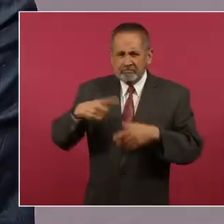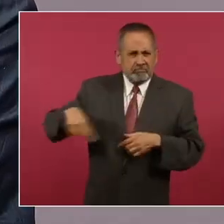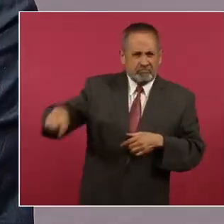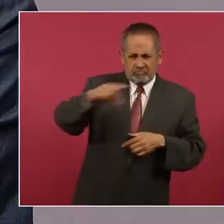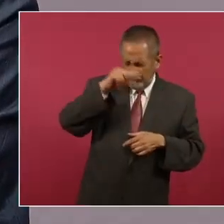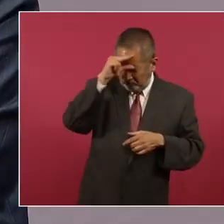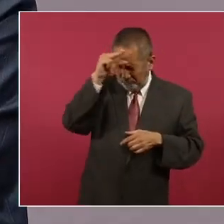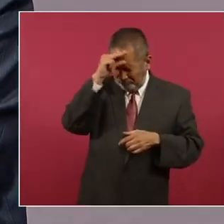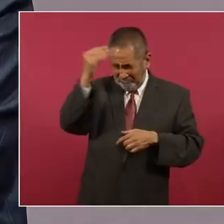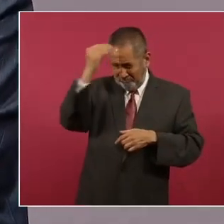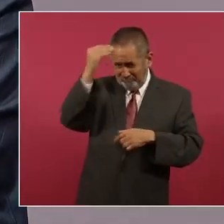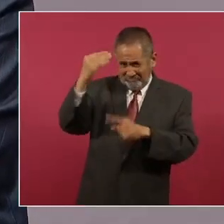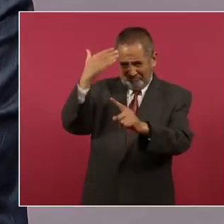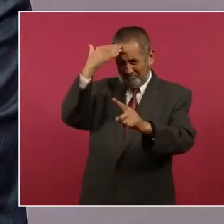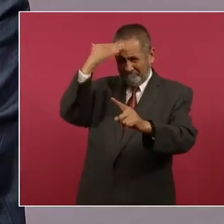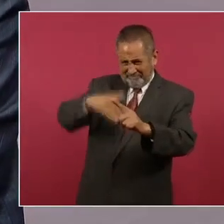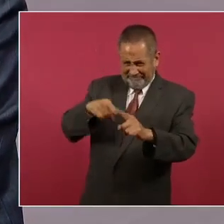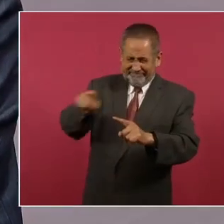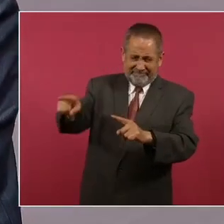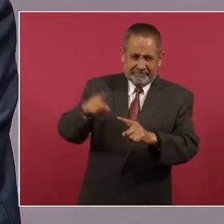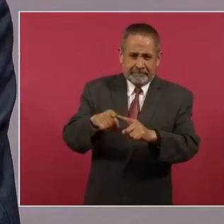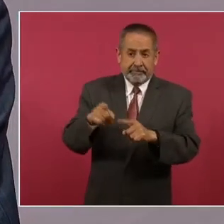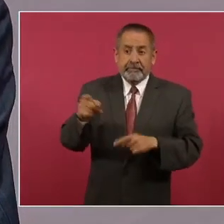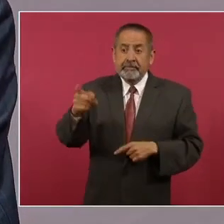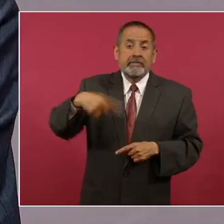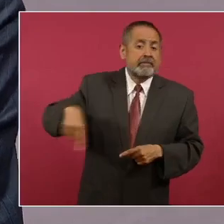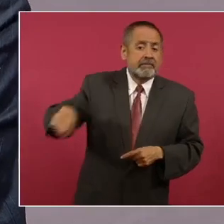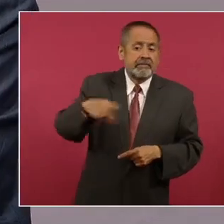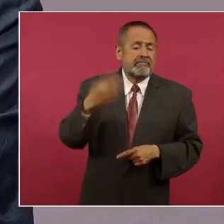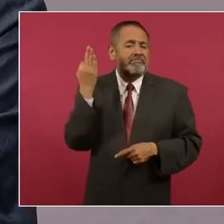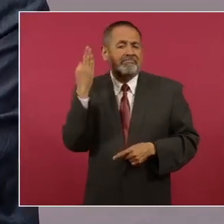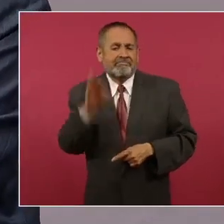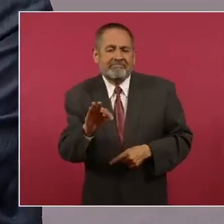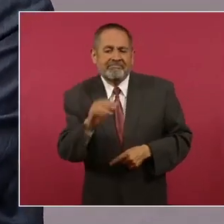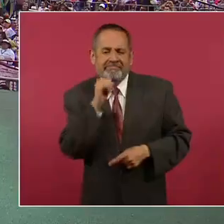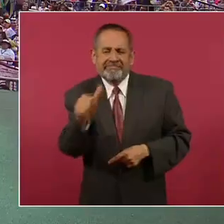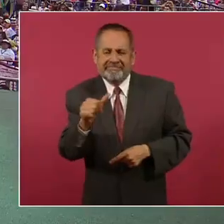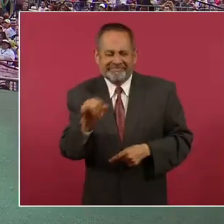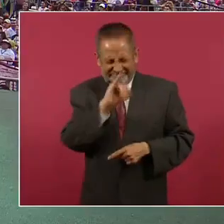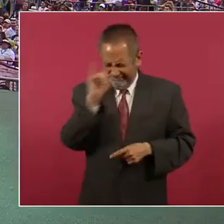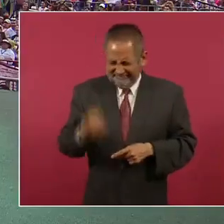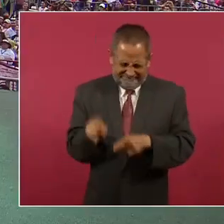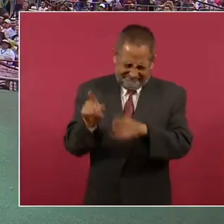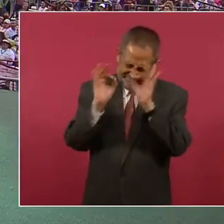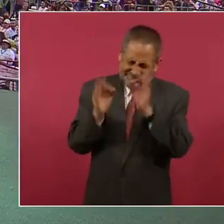del pueblo. El pueblo no traiciona.